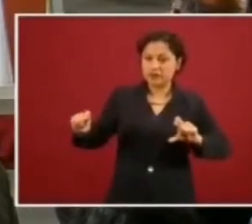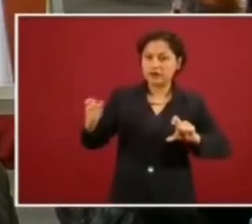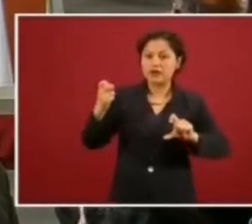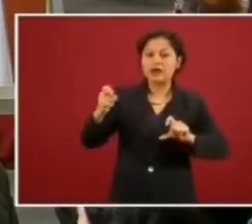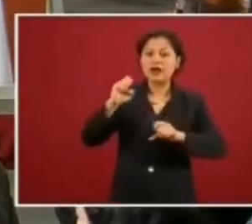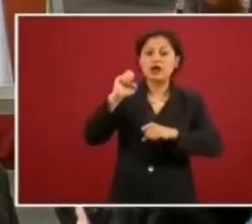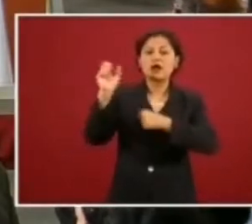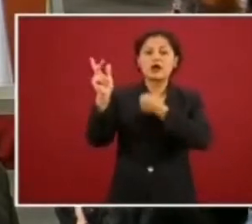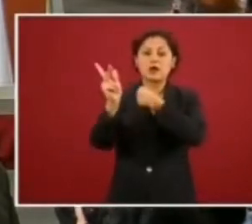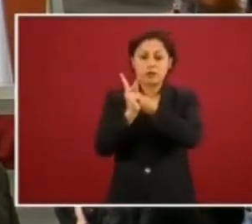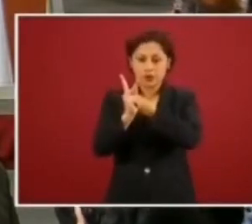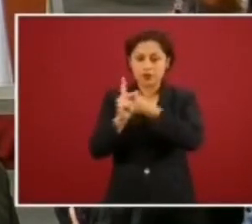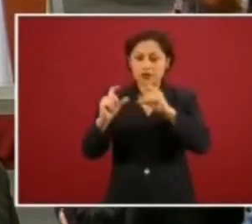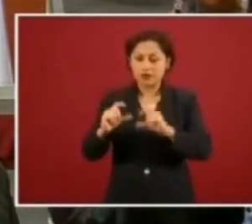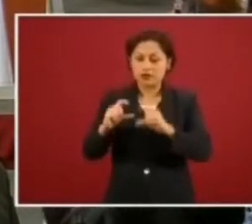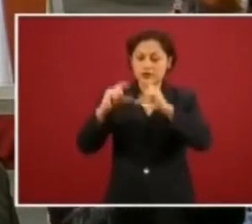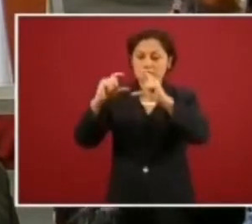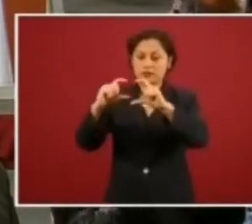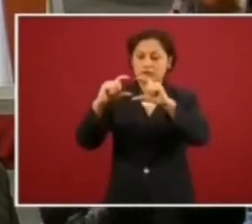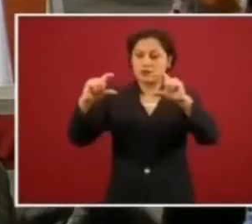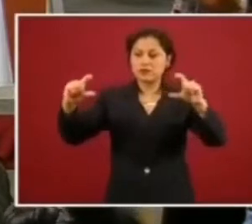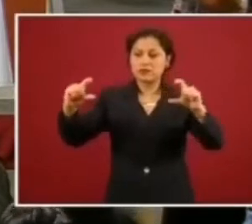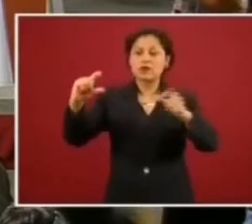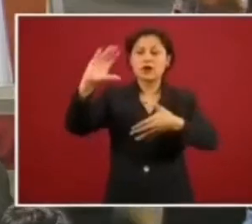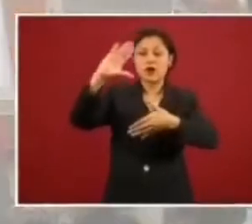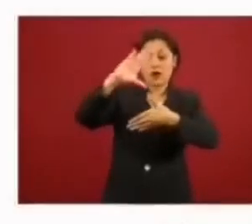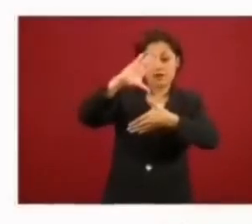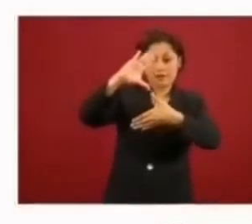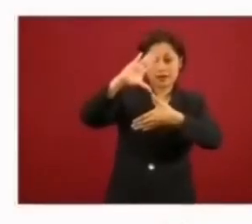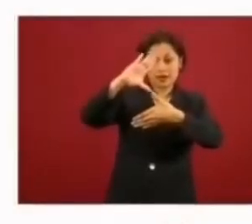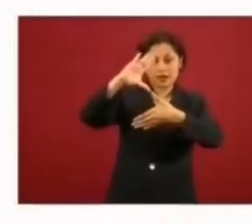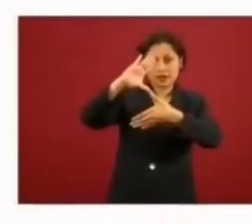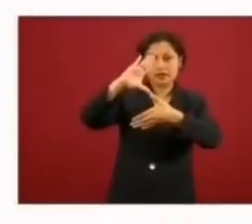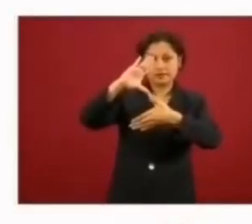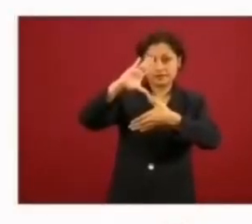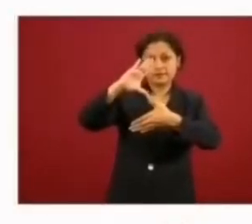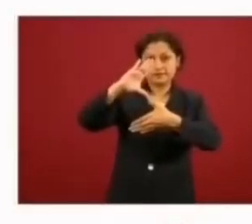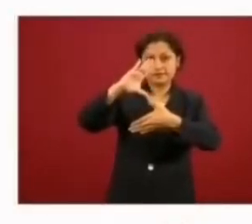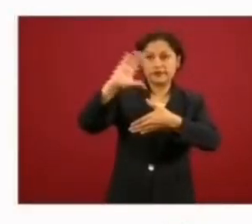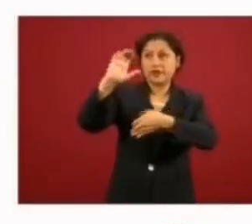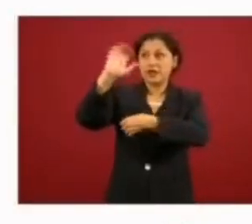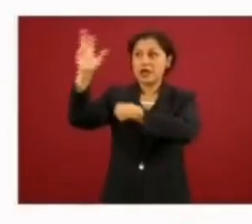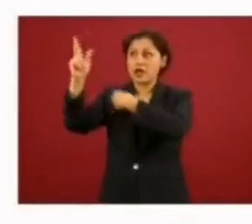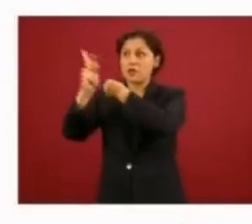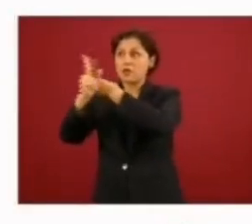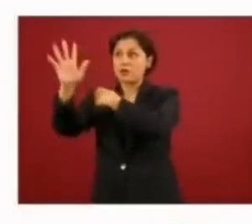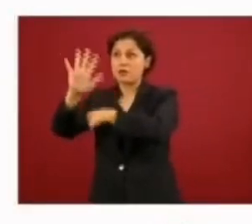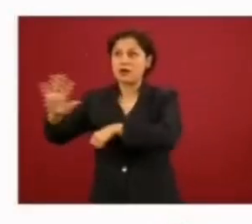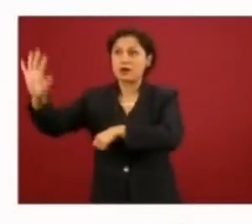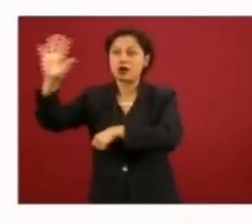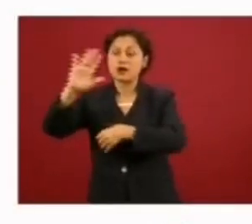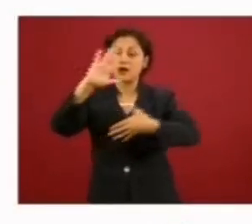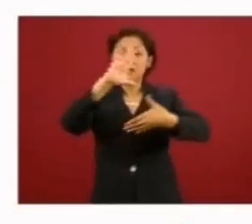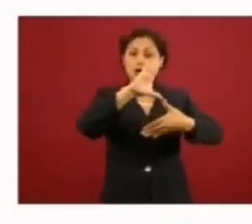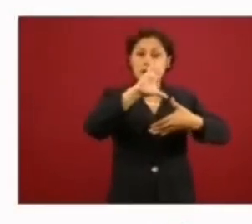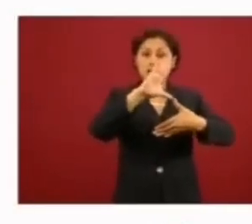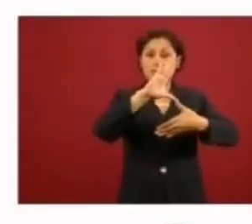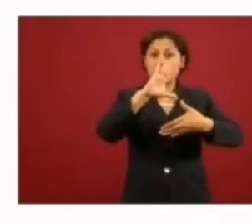barra roja está la región de América. Son las 2 regiones del mundo que tienen la mayor contribución, Europa todavía